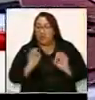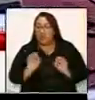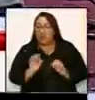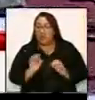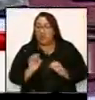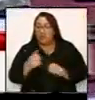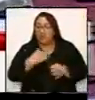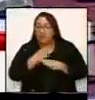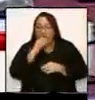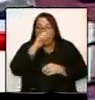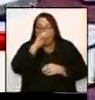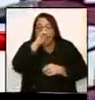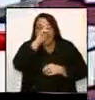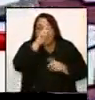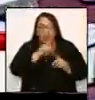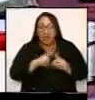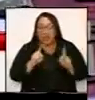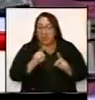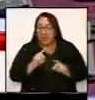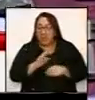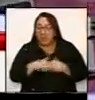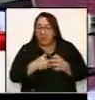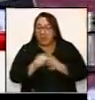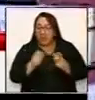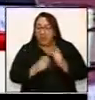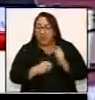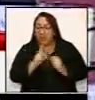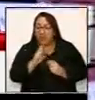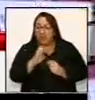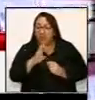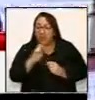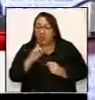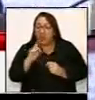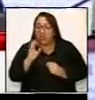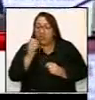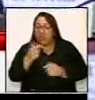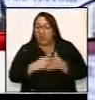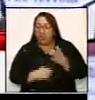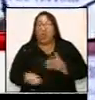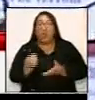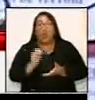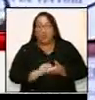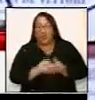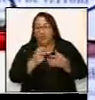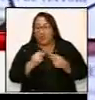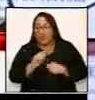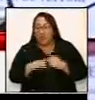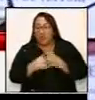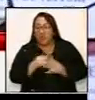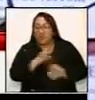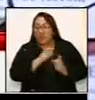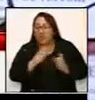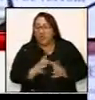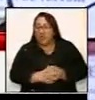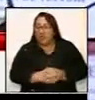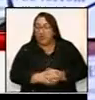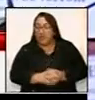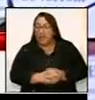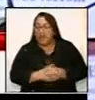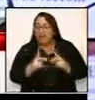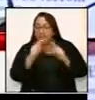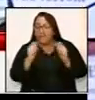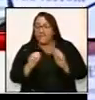era mi intervención. Sin embargo, a diferencia de lo que dice el congresista de Belaunde, yo creo que habría que volver a intentar de que sean fiscalizadas, porque el